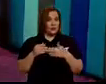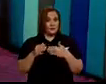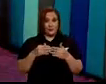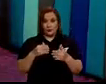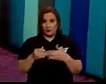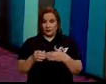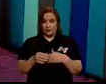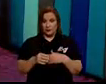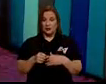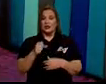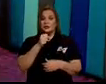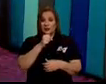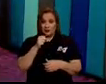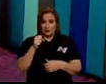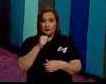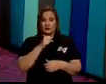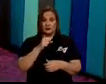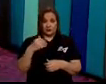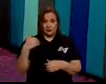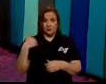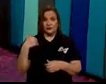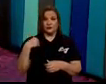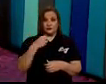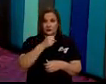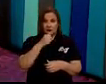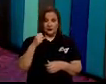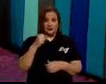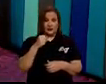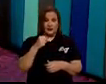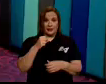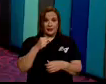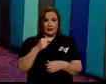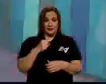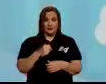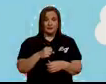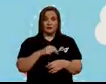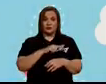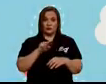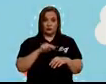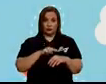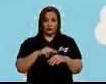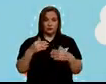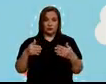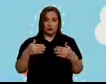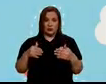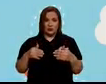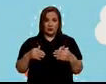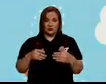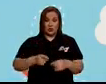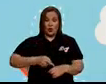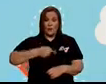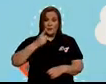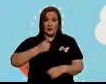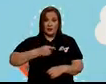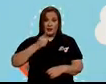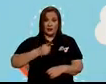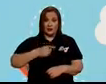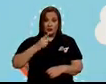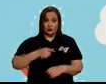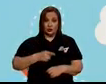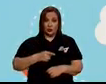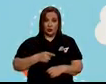oficial del mismo. Es obligatorio para todas las plantas